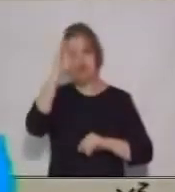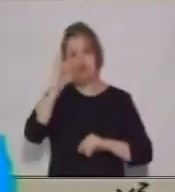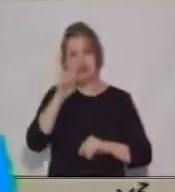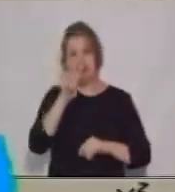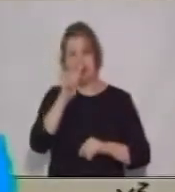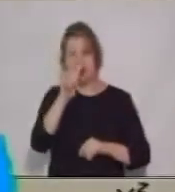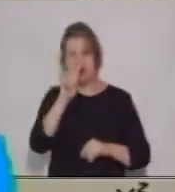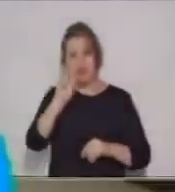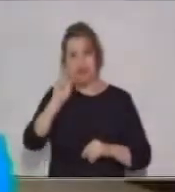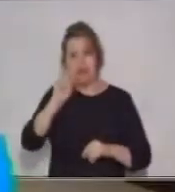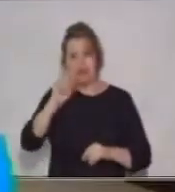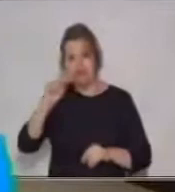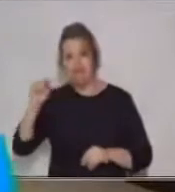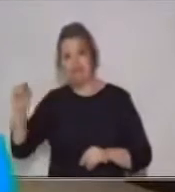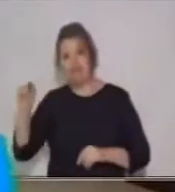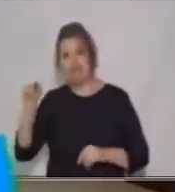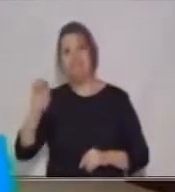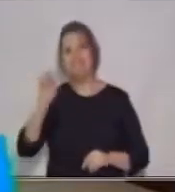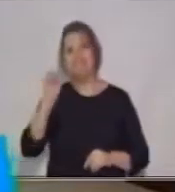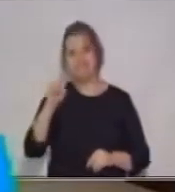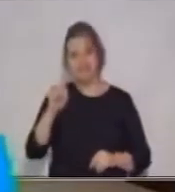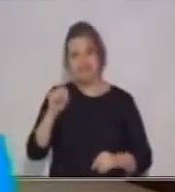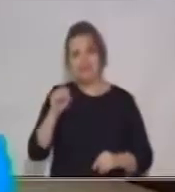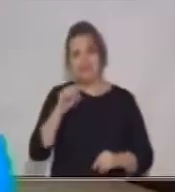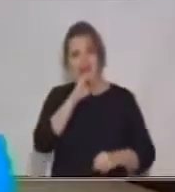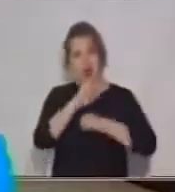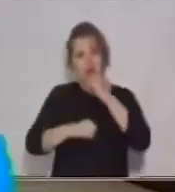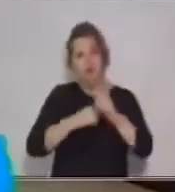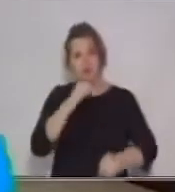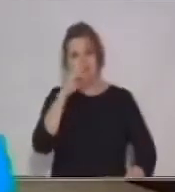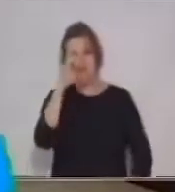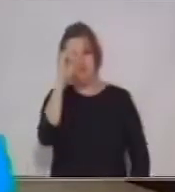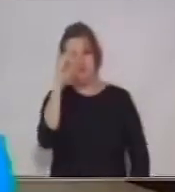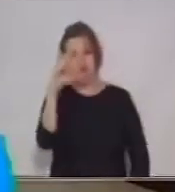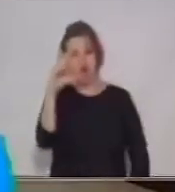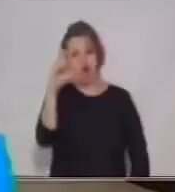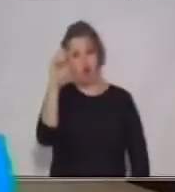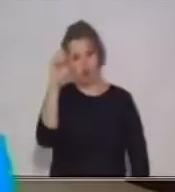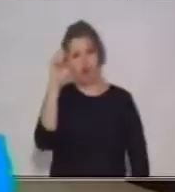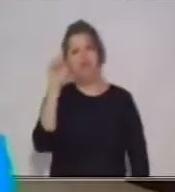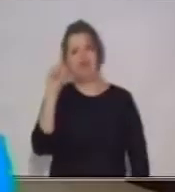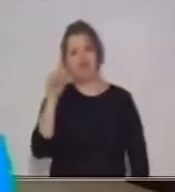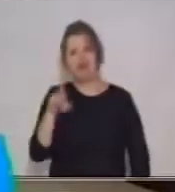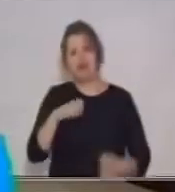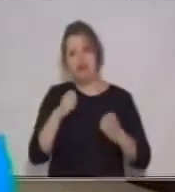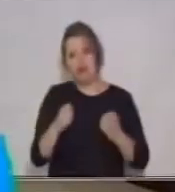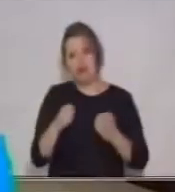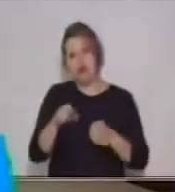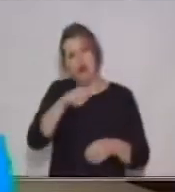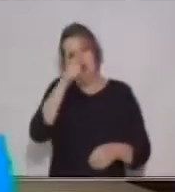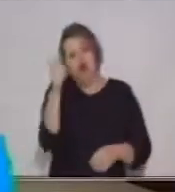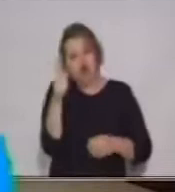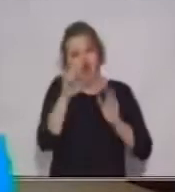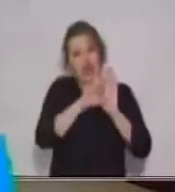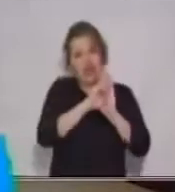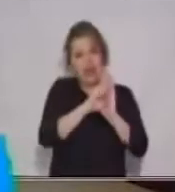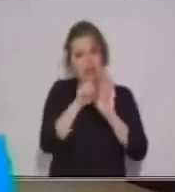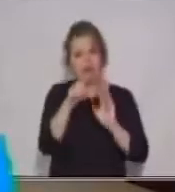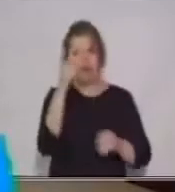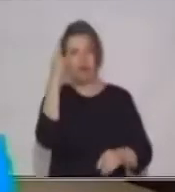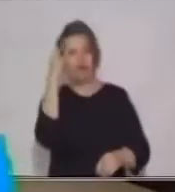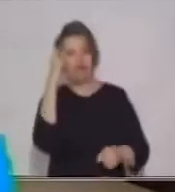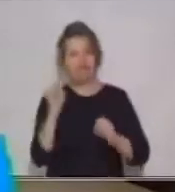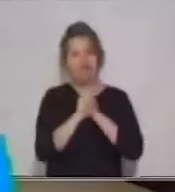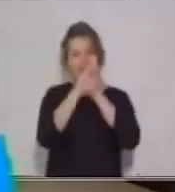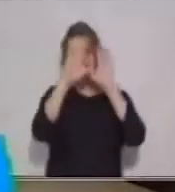Y, que es la coordenada del foco. ¿Sí? Ok. Vamos a ver otro ejemplo para reforzar estos